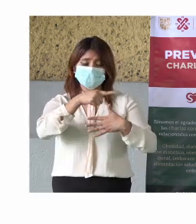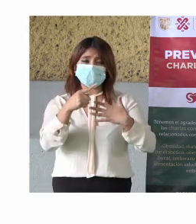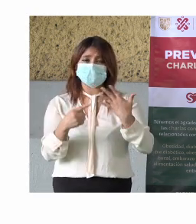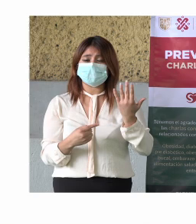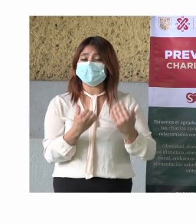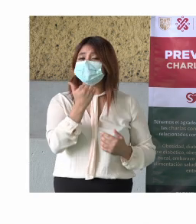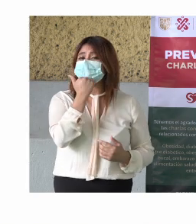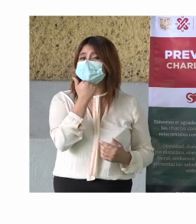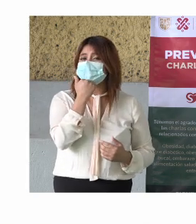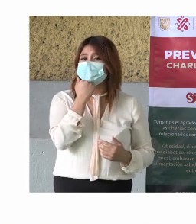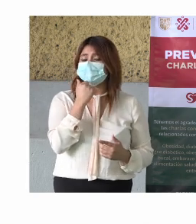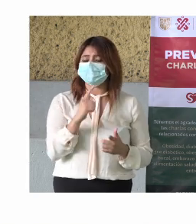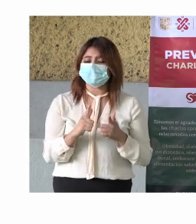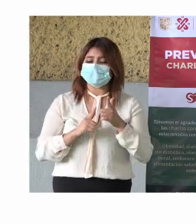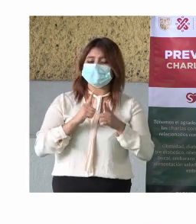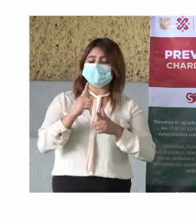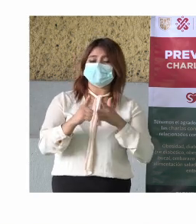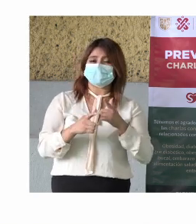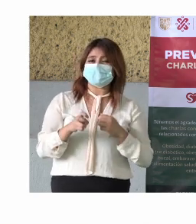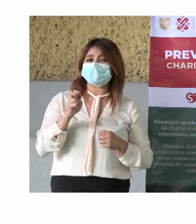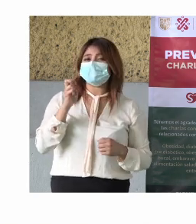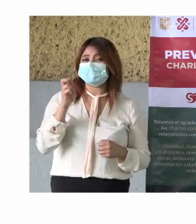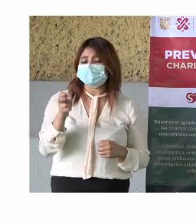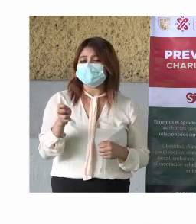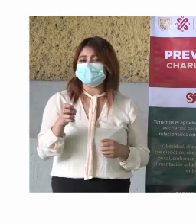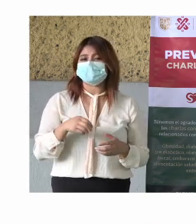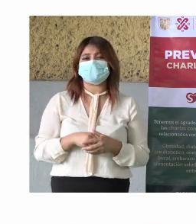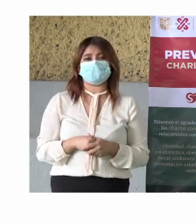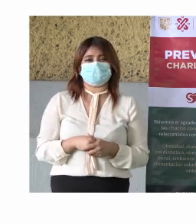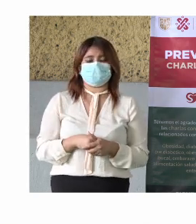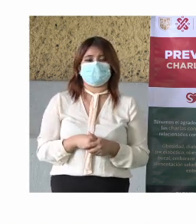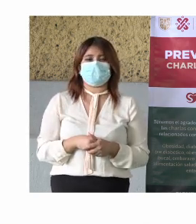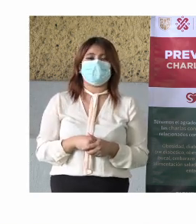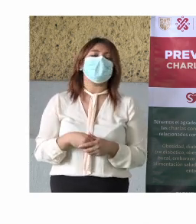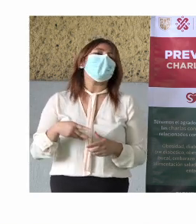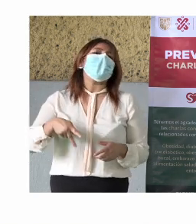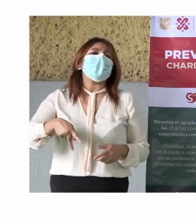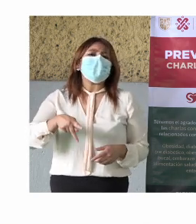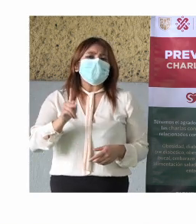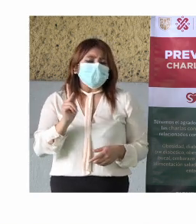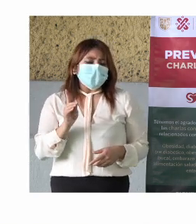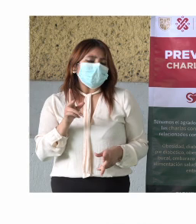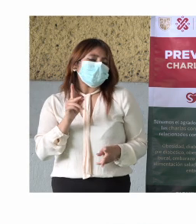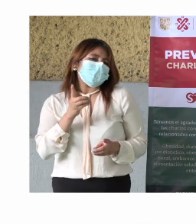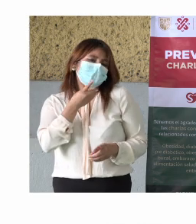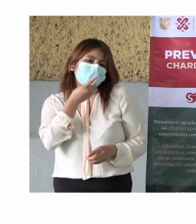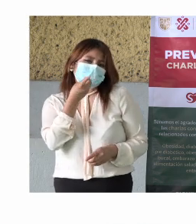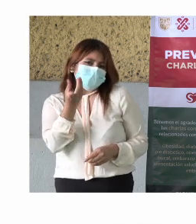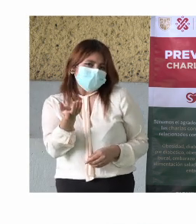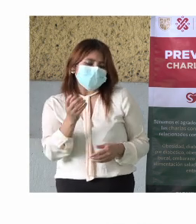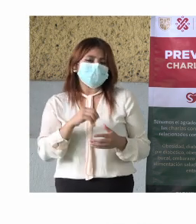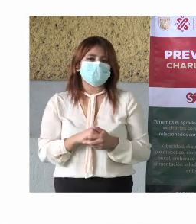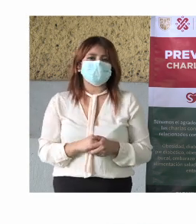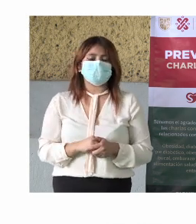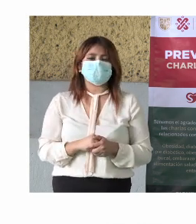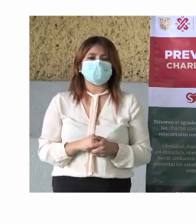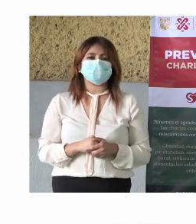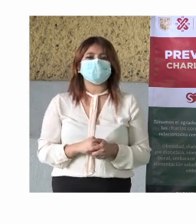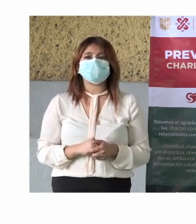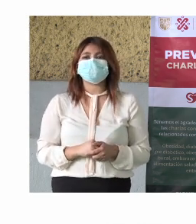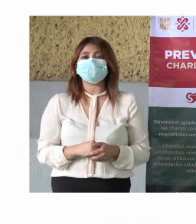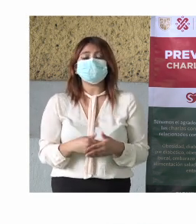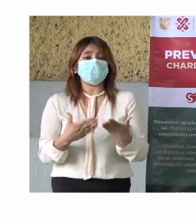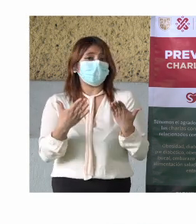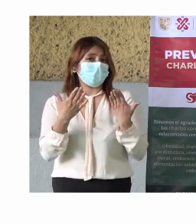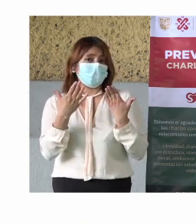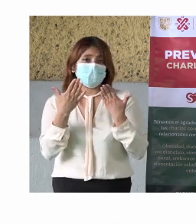y retrasar ese diagnóstico de metformina. Sin embargo, como decíamos, cuando no ajustamos nuestro plan